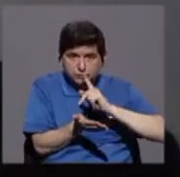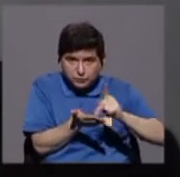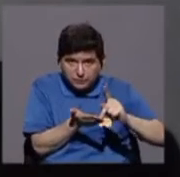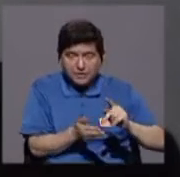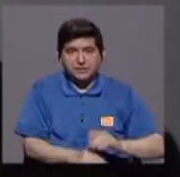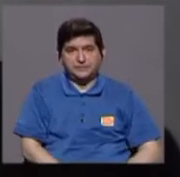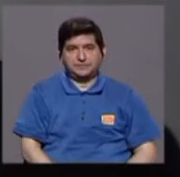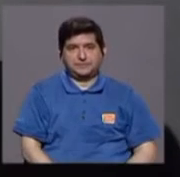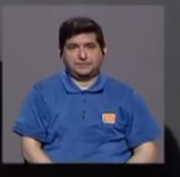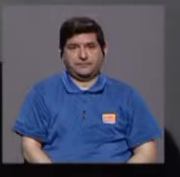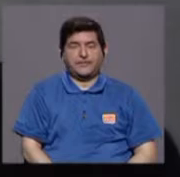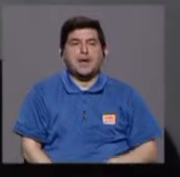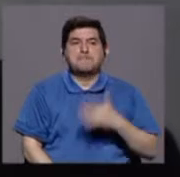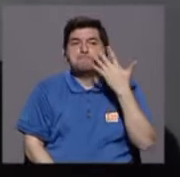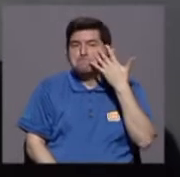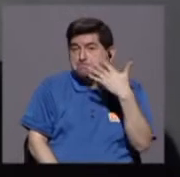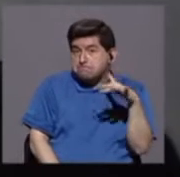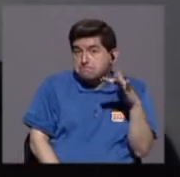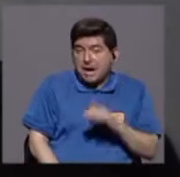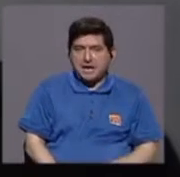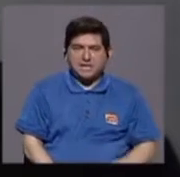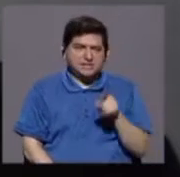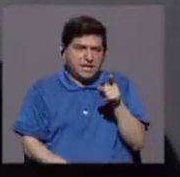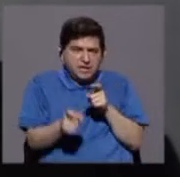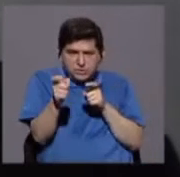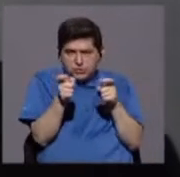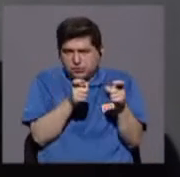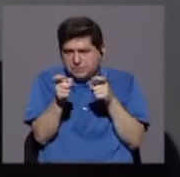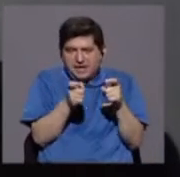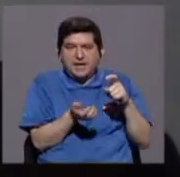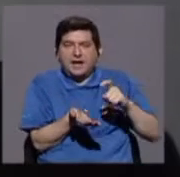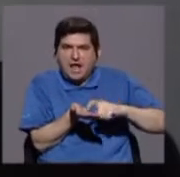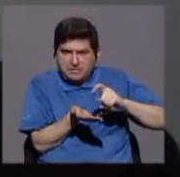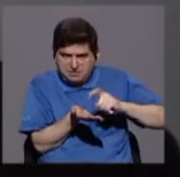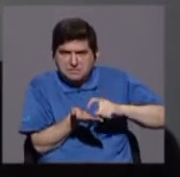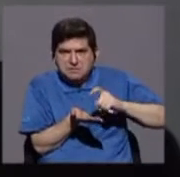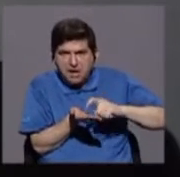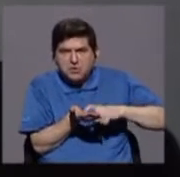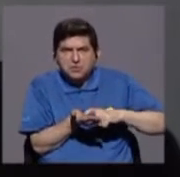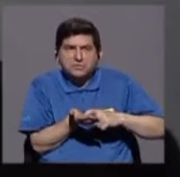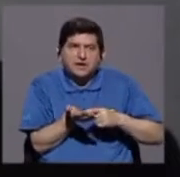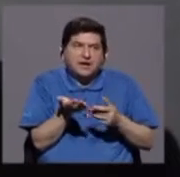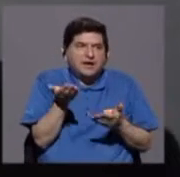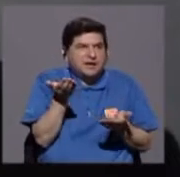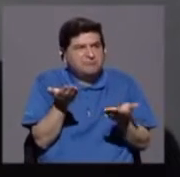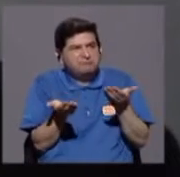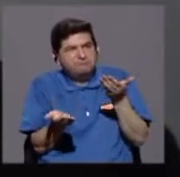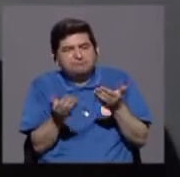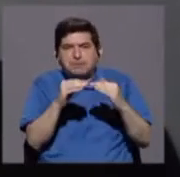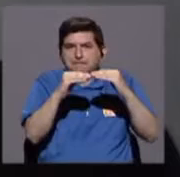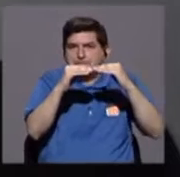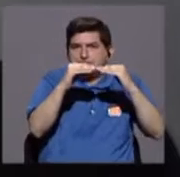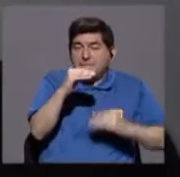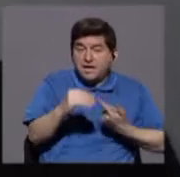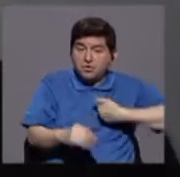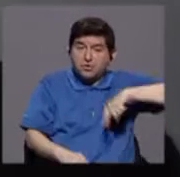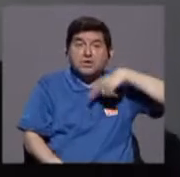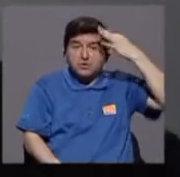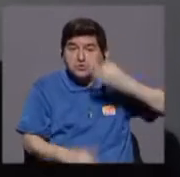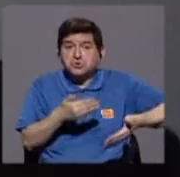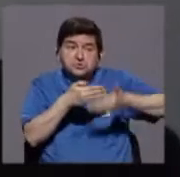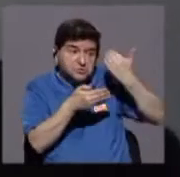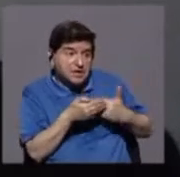ingresos. Entonces, pareciera que manejan niveles de endeudamiento un poco más bajos de lo que nos